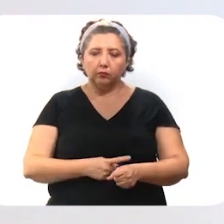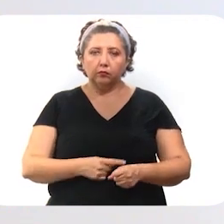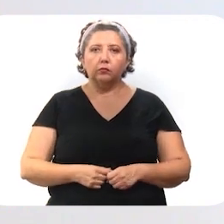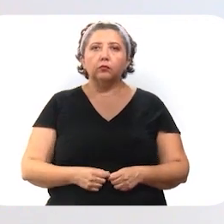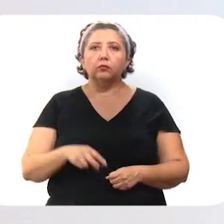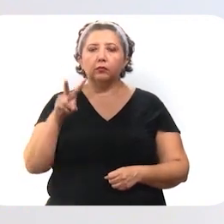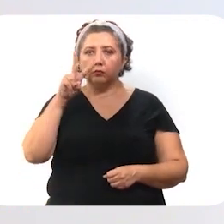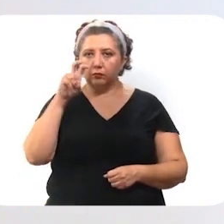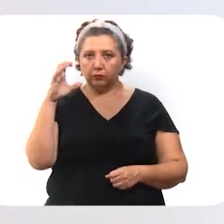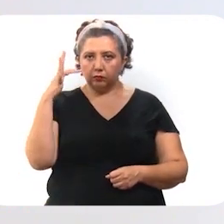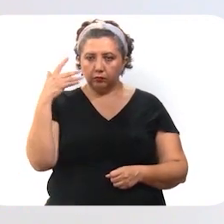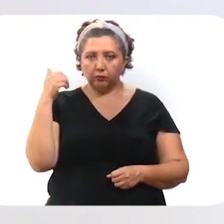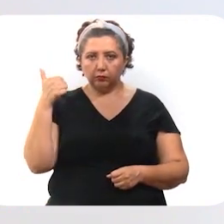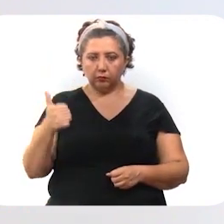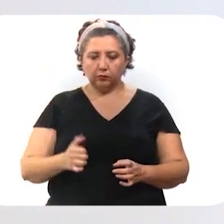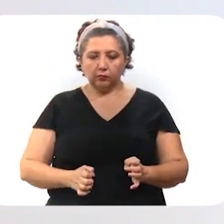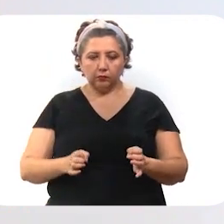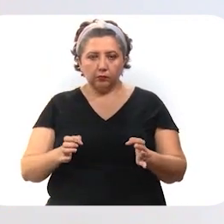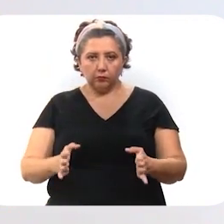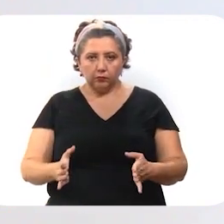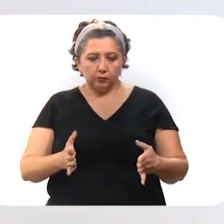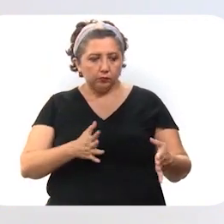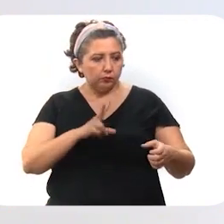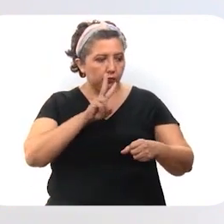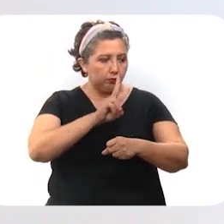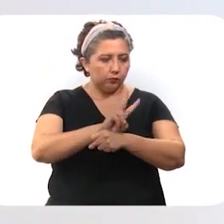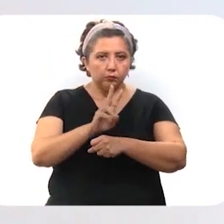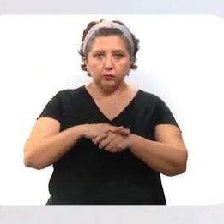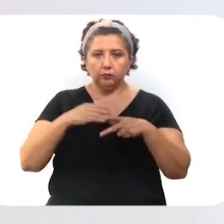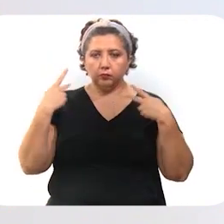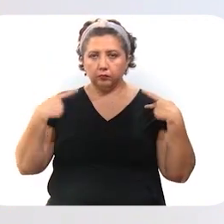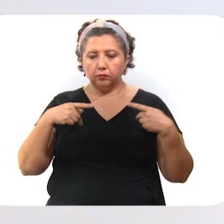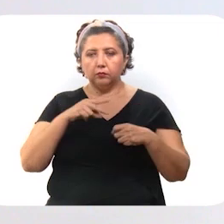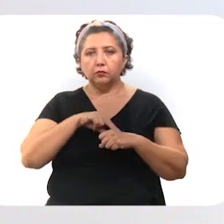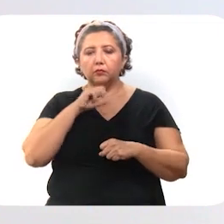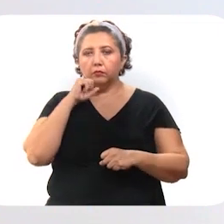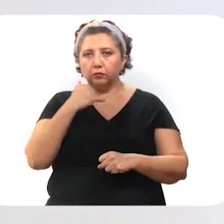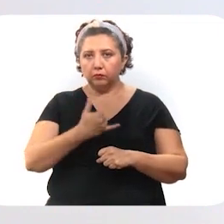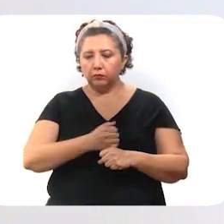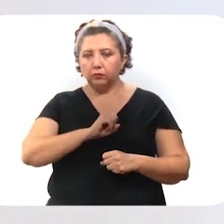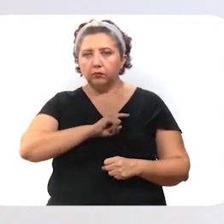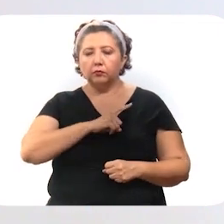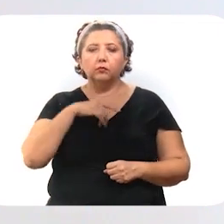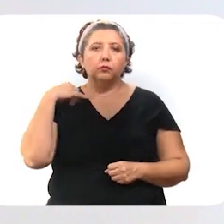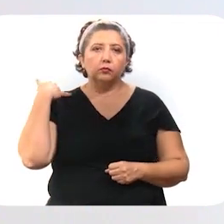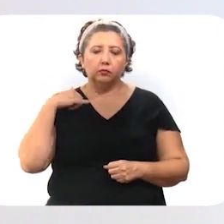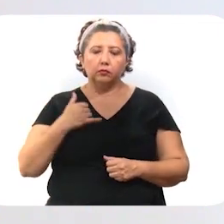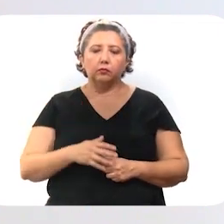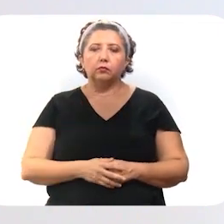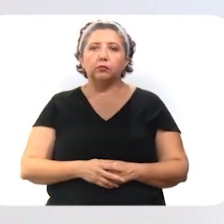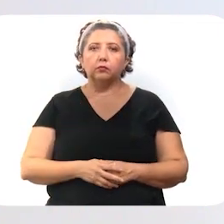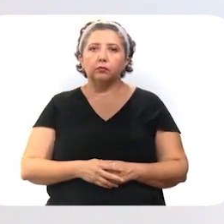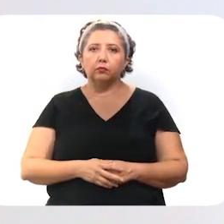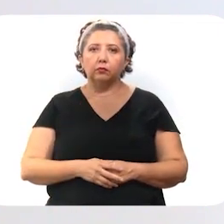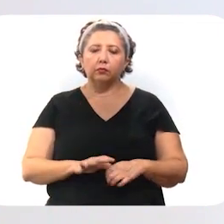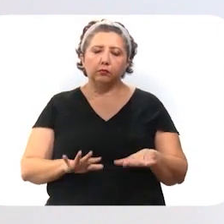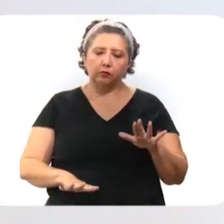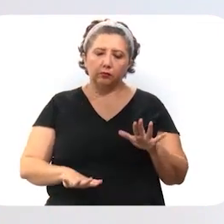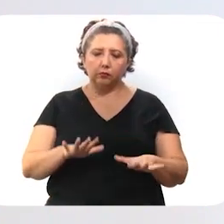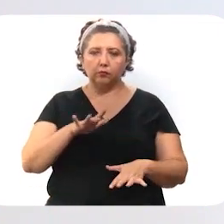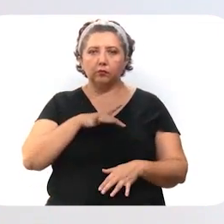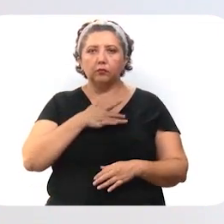activos, 256 están estables, aislados y monitoreados por personal médico de la Secretaría de Salud de Yucatán.